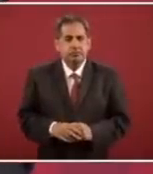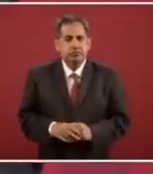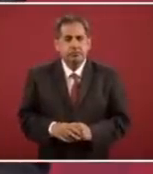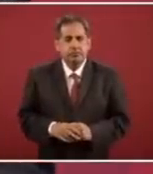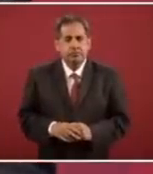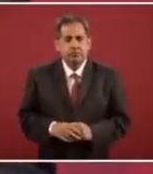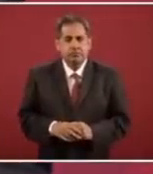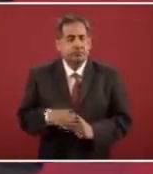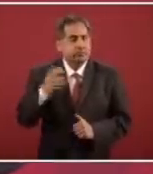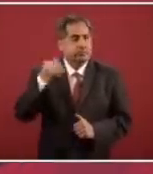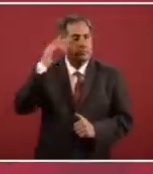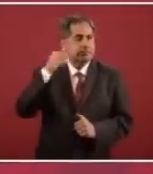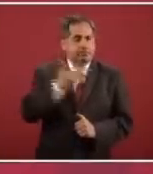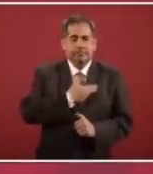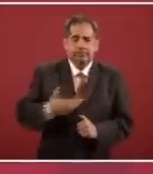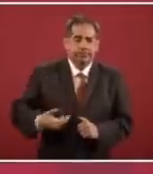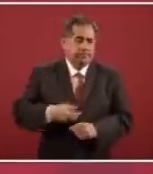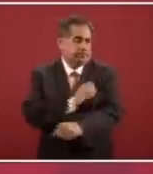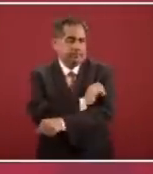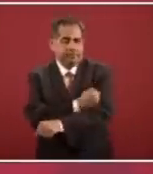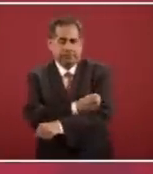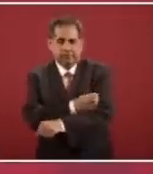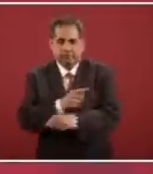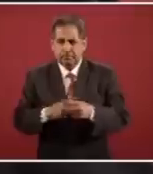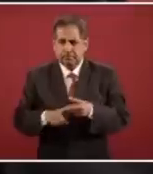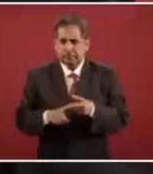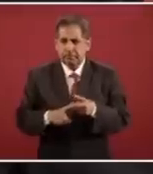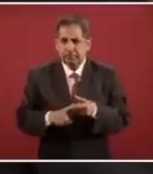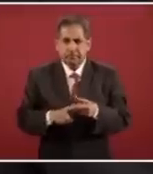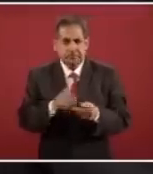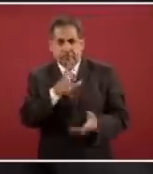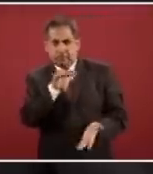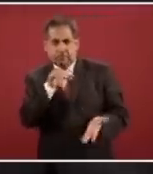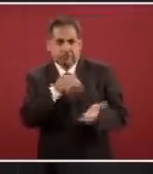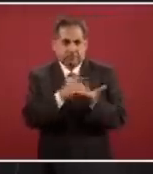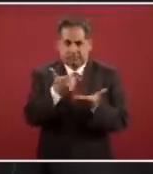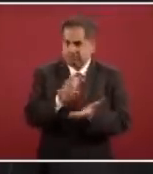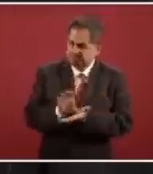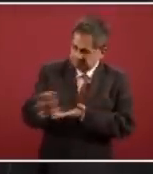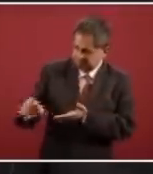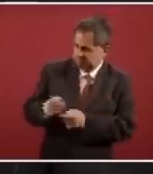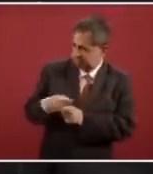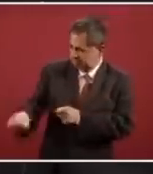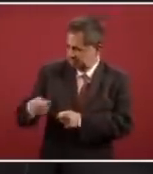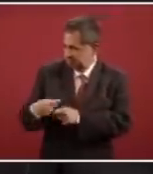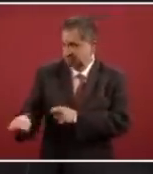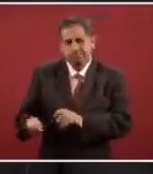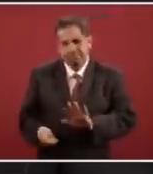del presidente Obregón, de los cañonazos de 50,000 pesos.